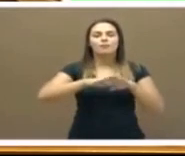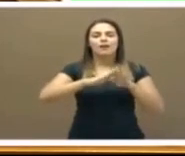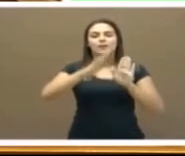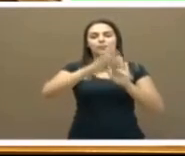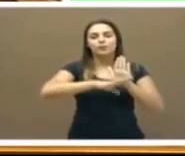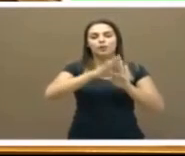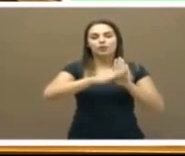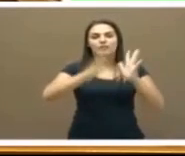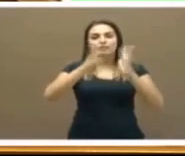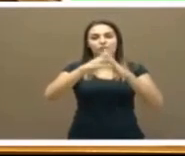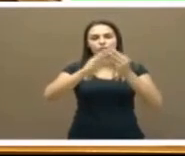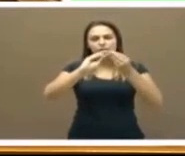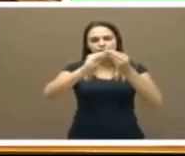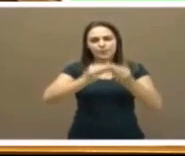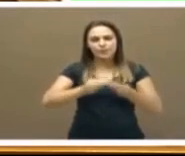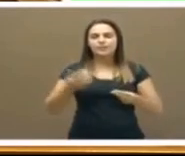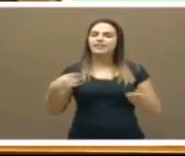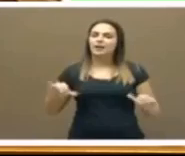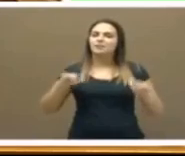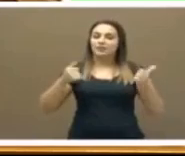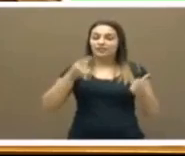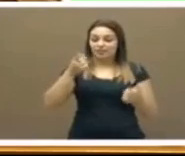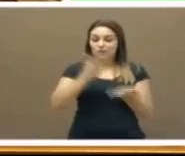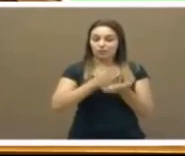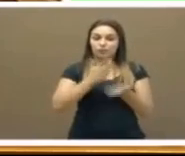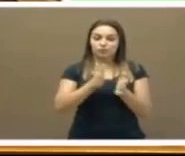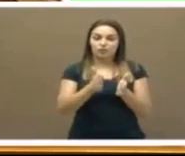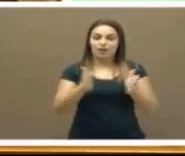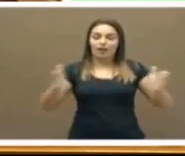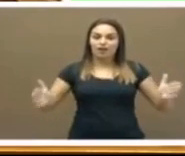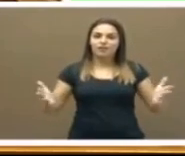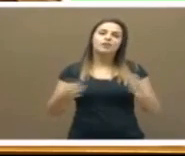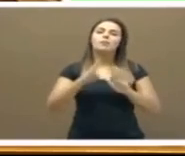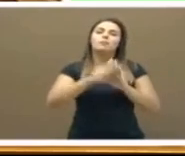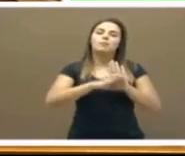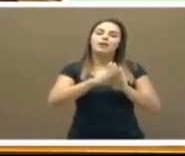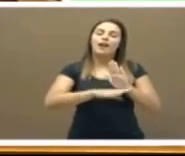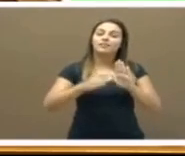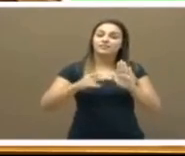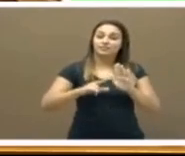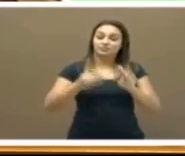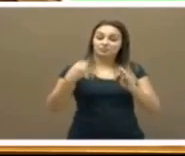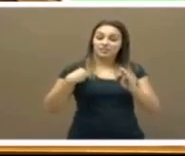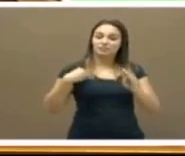plan de infraestructura ya han comenzado y a lo largo de este curso el conjunto del plan comenzará a tomar forma.